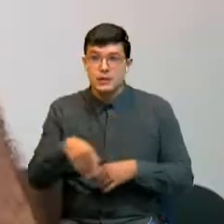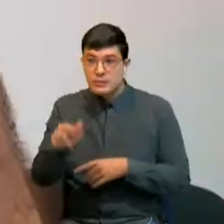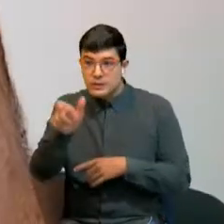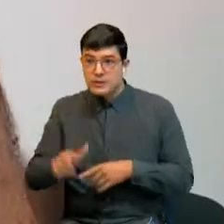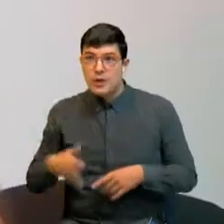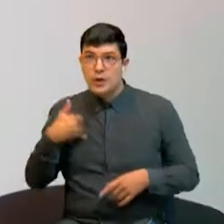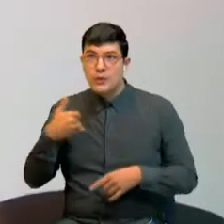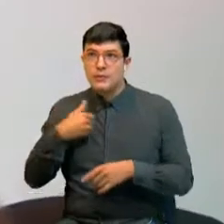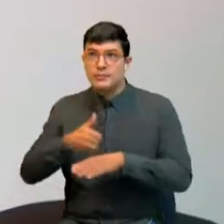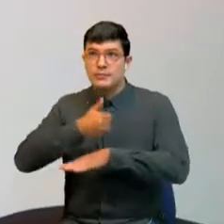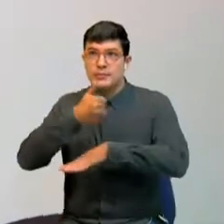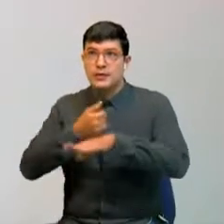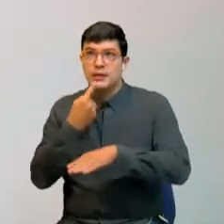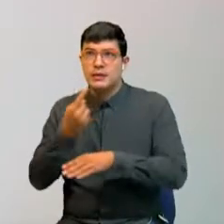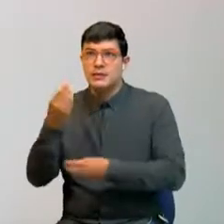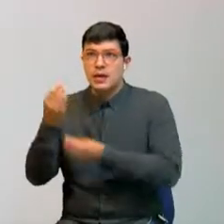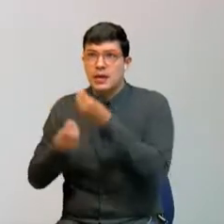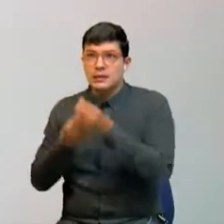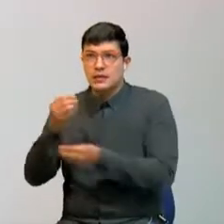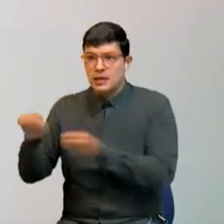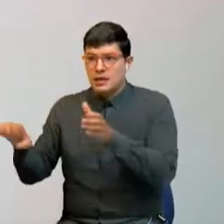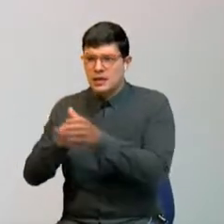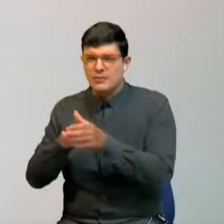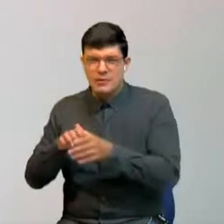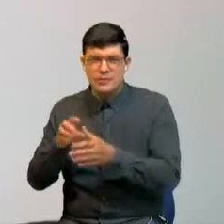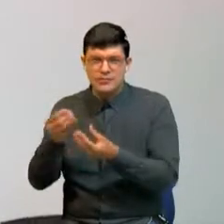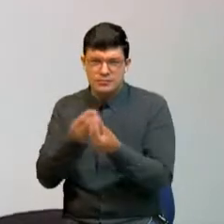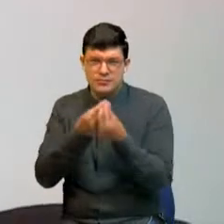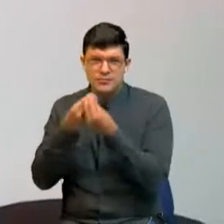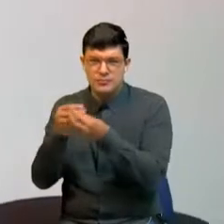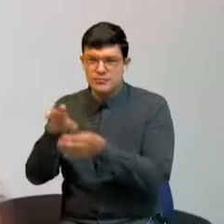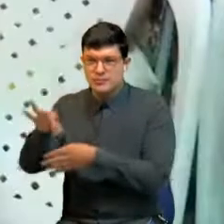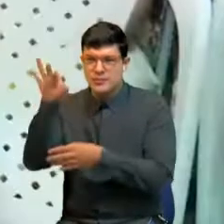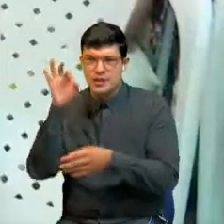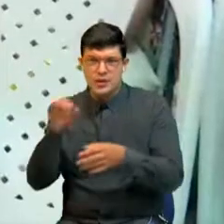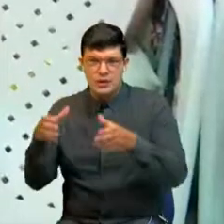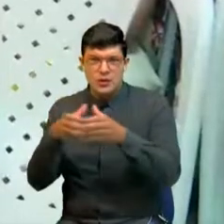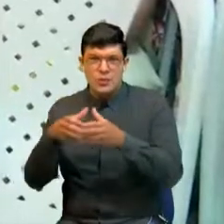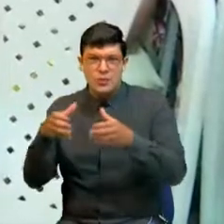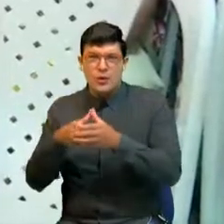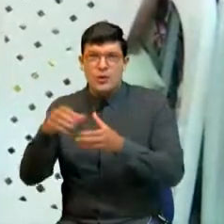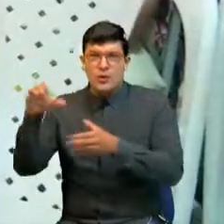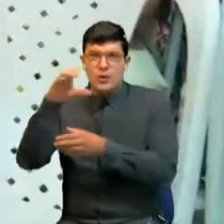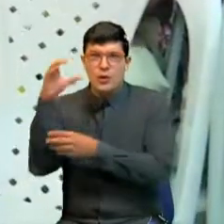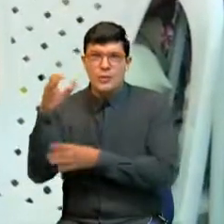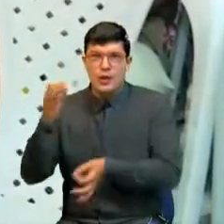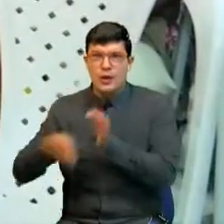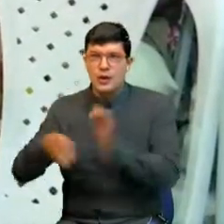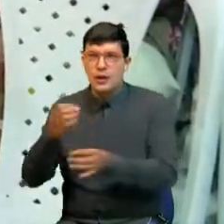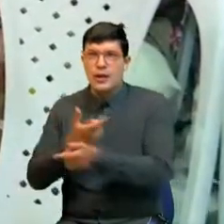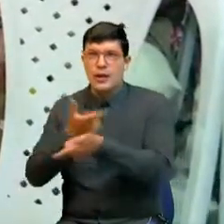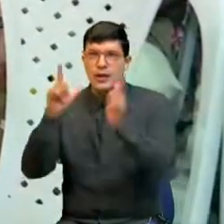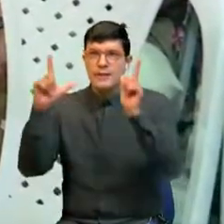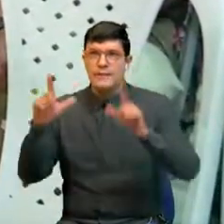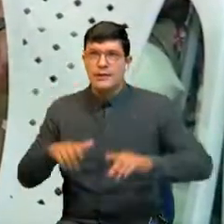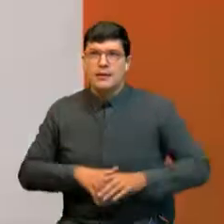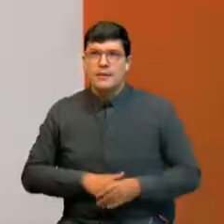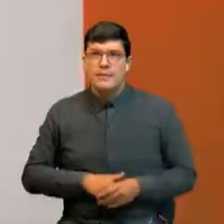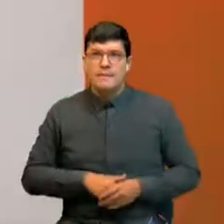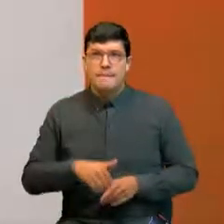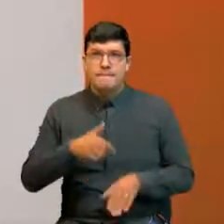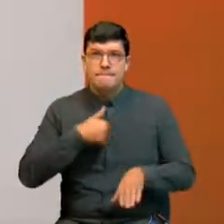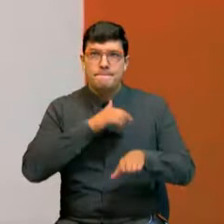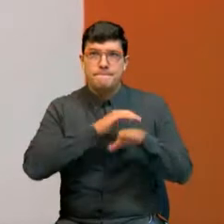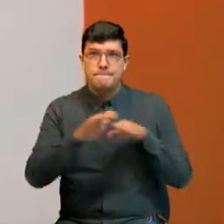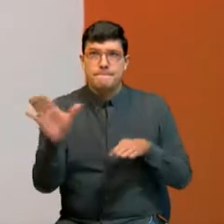anunció que hará equipo con el concejal electo del movimiento político Colombia Justa Libres. He invitado a